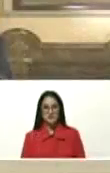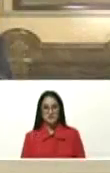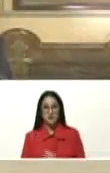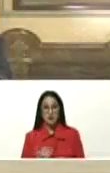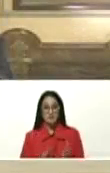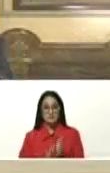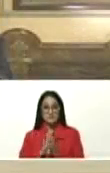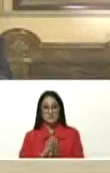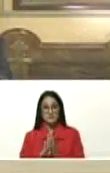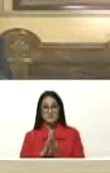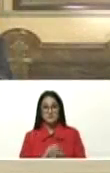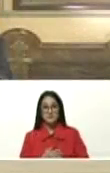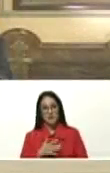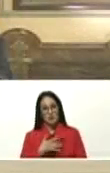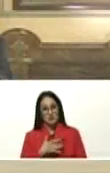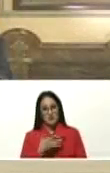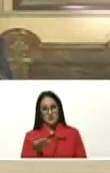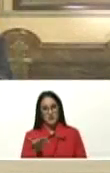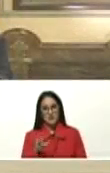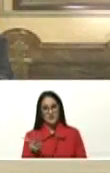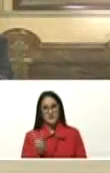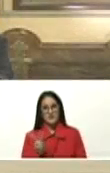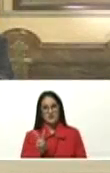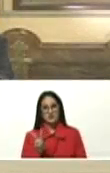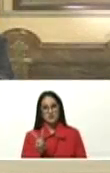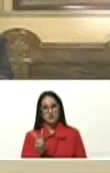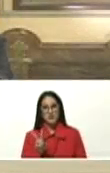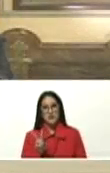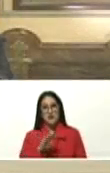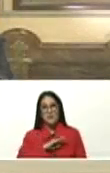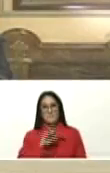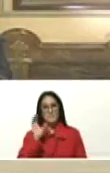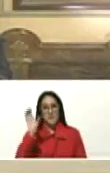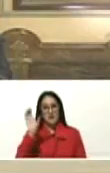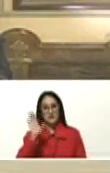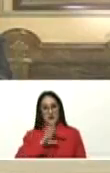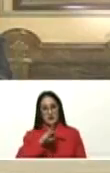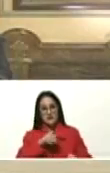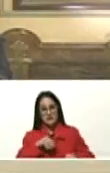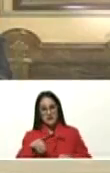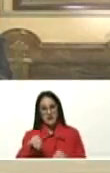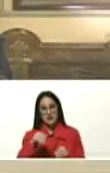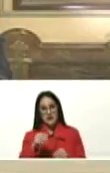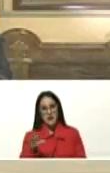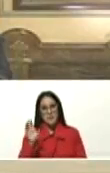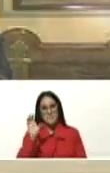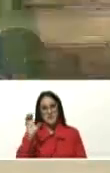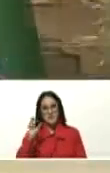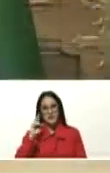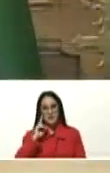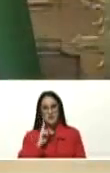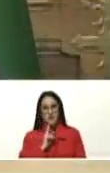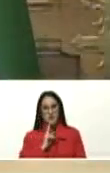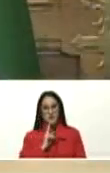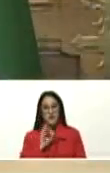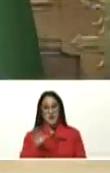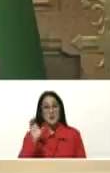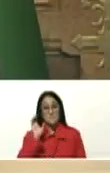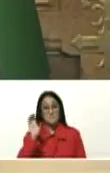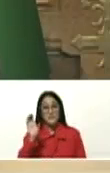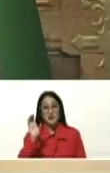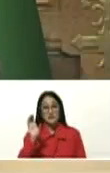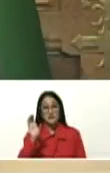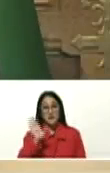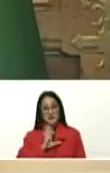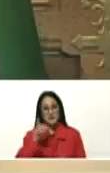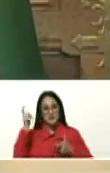Avancemos. Sienta usted que Venezuela es su patria, es su tierra. La patria de Bolívar y la patria de